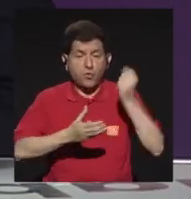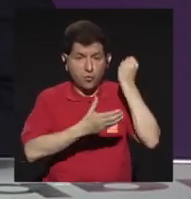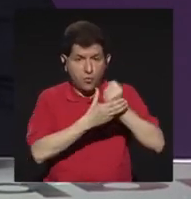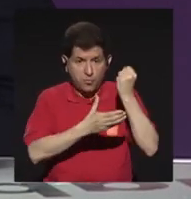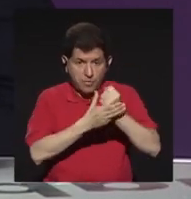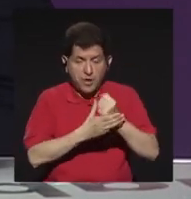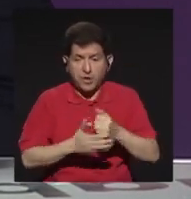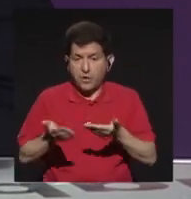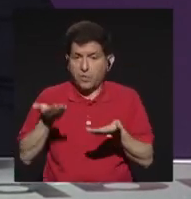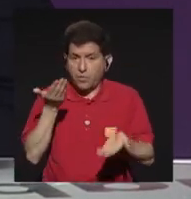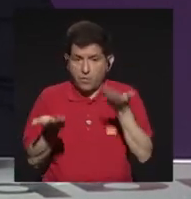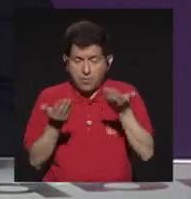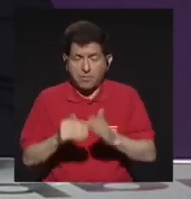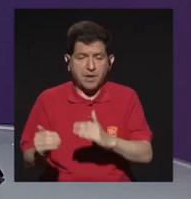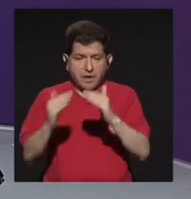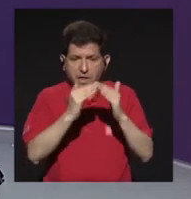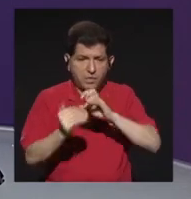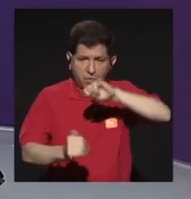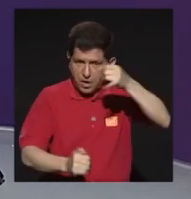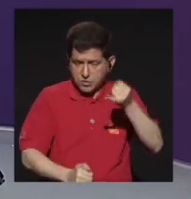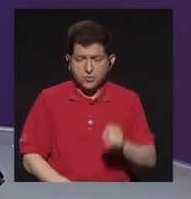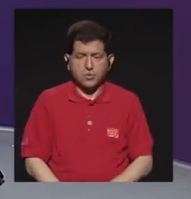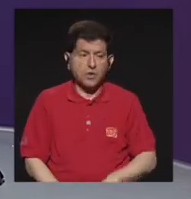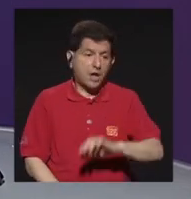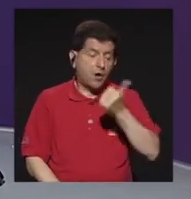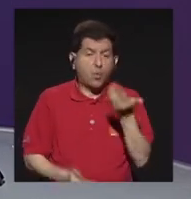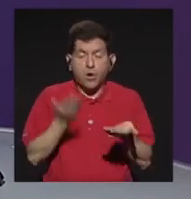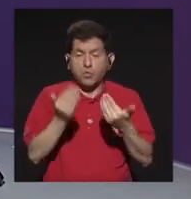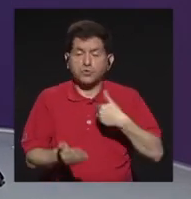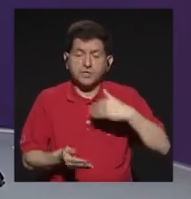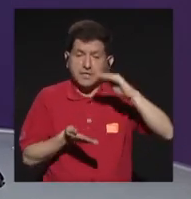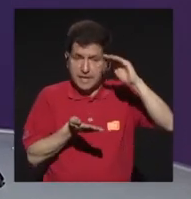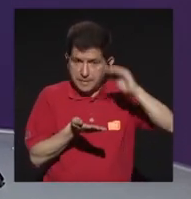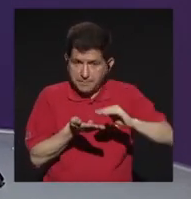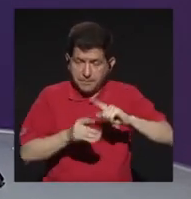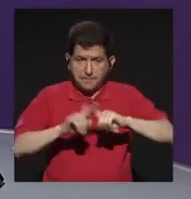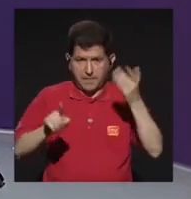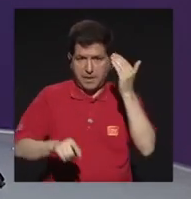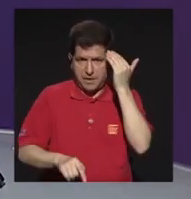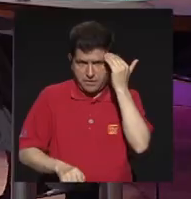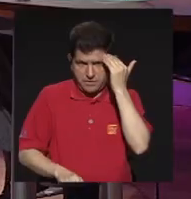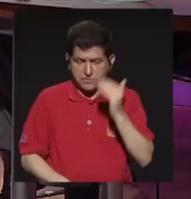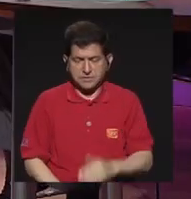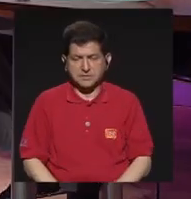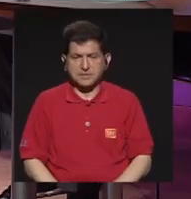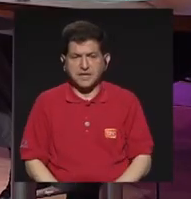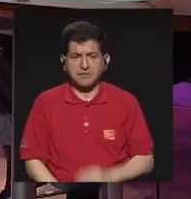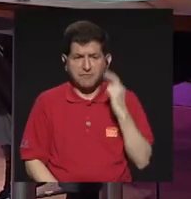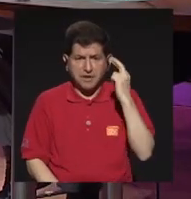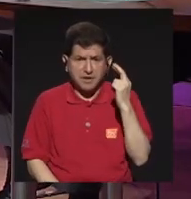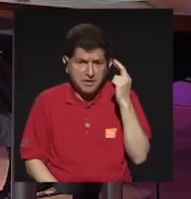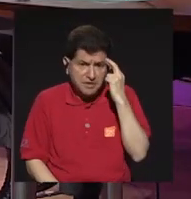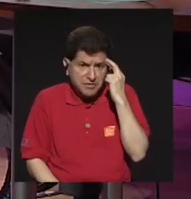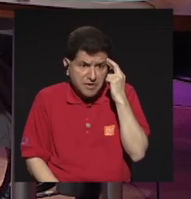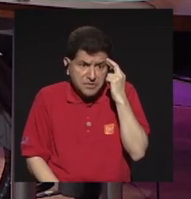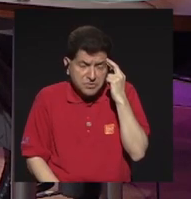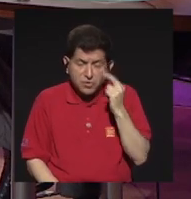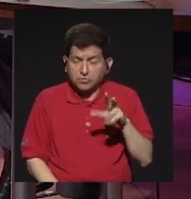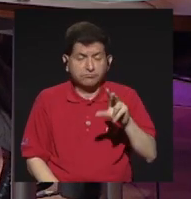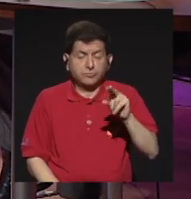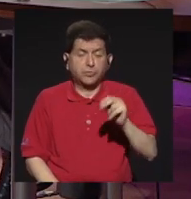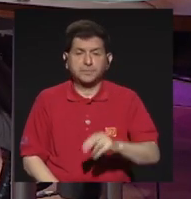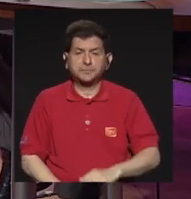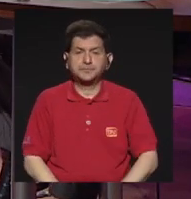como como en ciudad juárez en otros donde tenemos menos pero sabemos que no no sabemos por qué tenemos menos